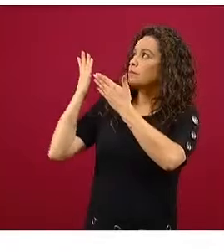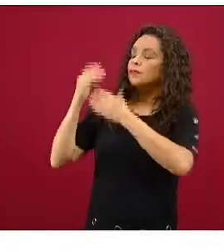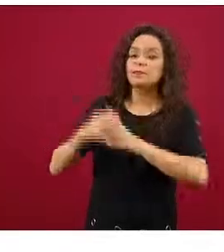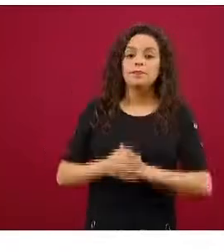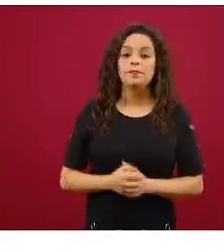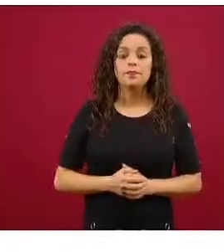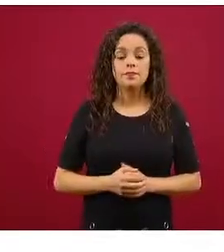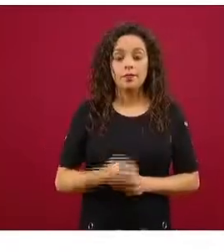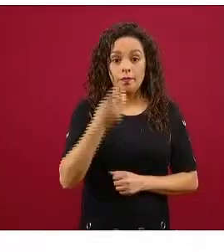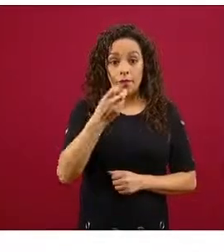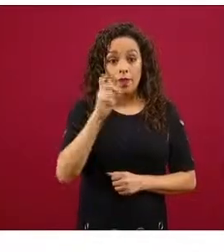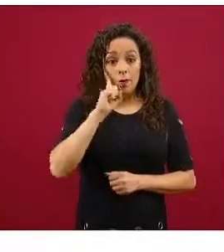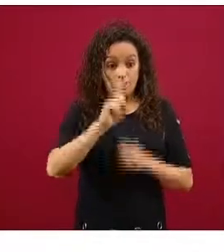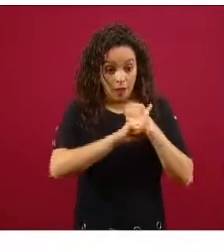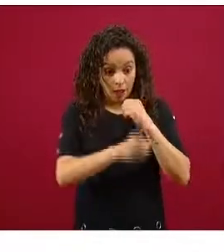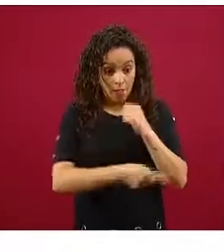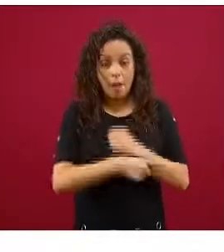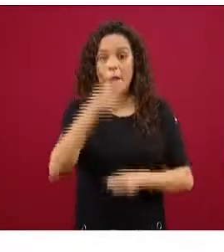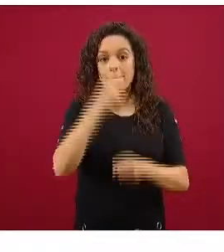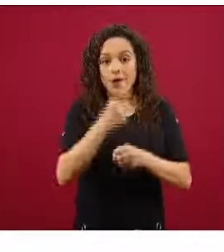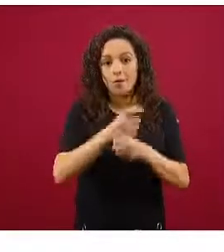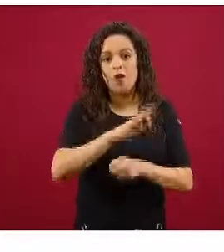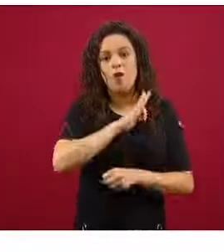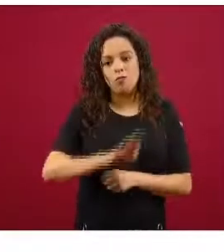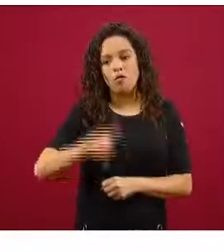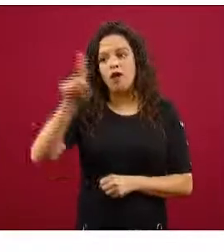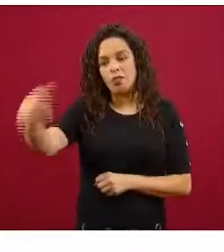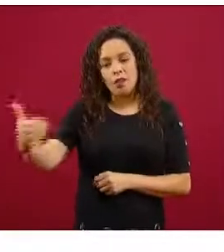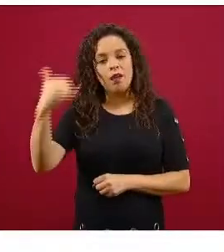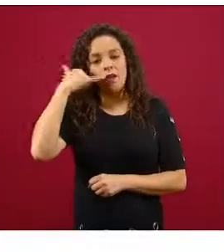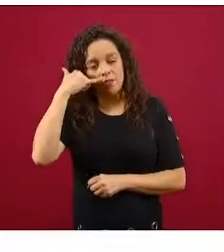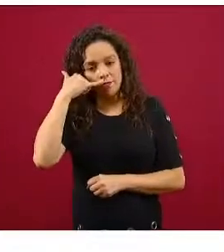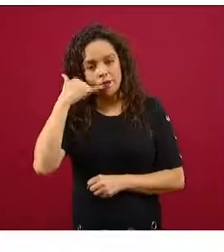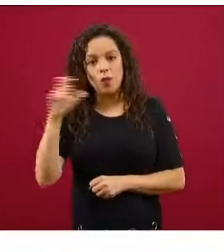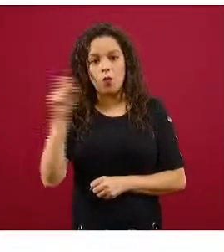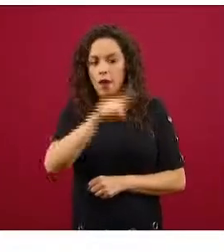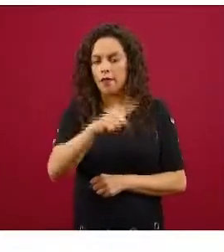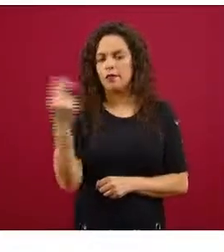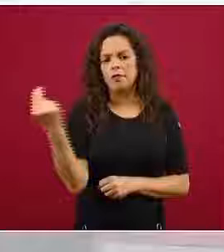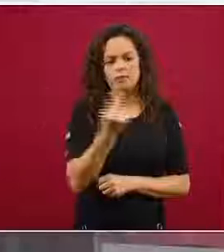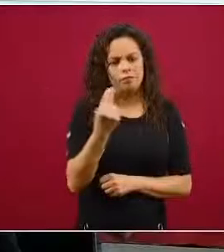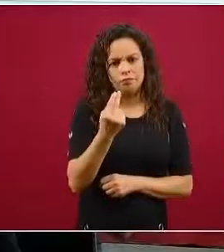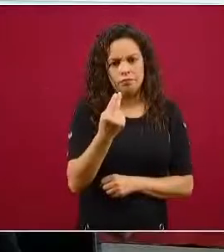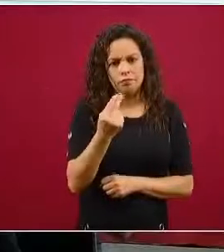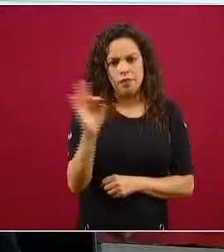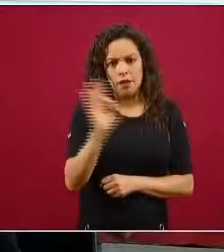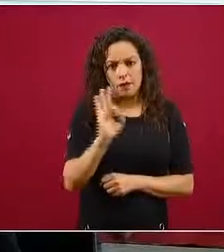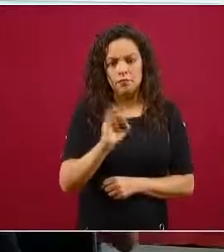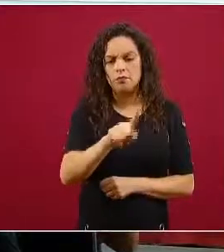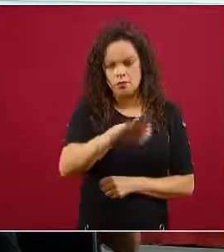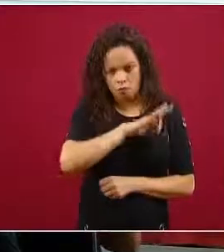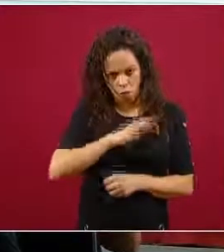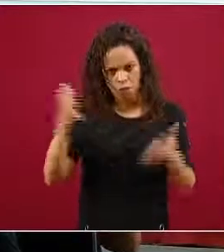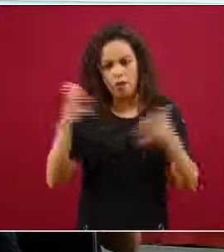a este punto cuando así lo amerite. La que sigue, por favor.